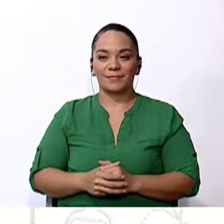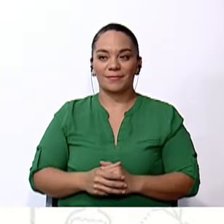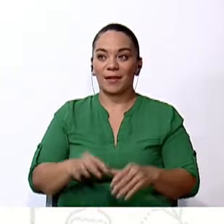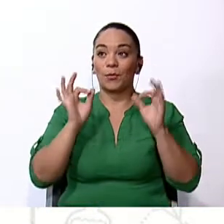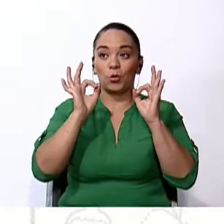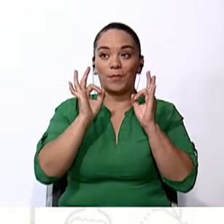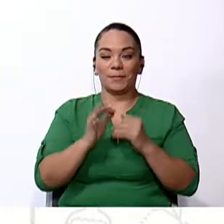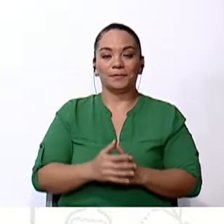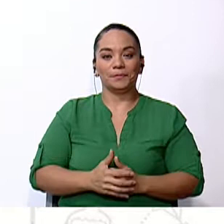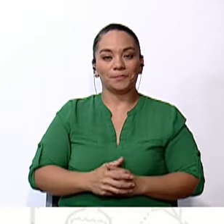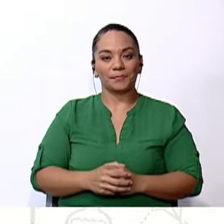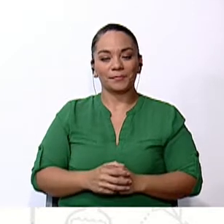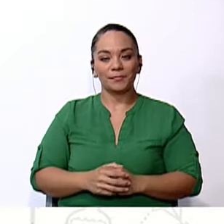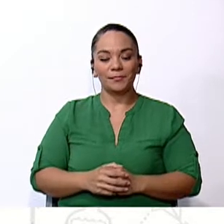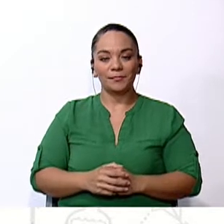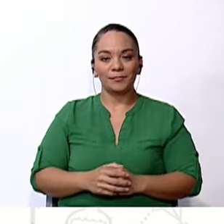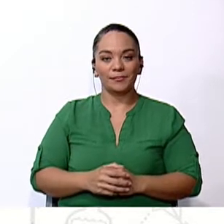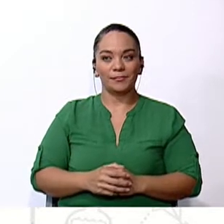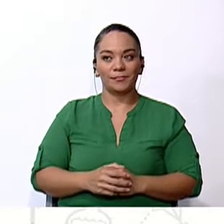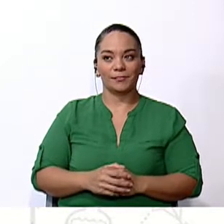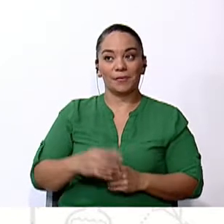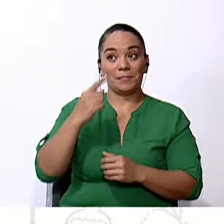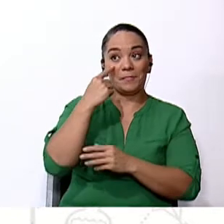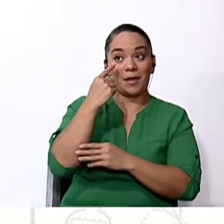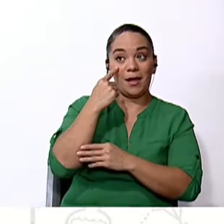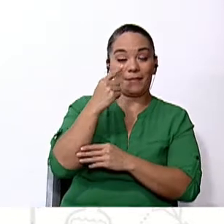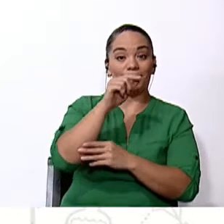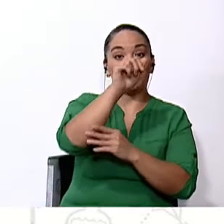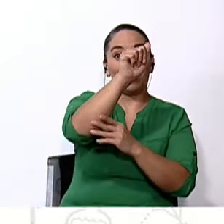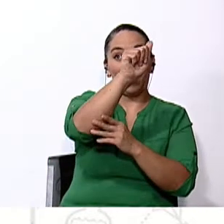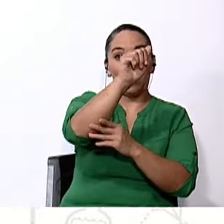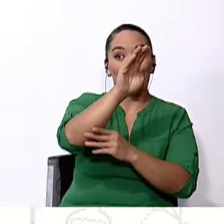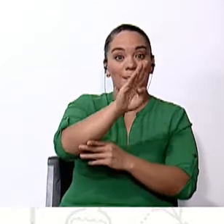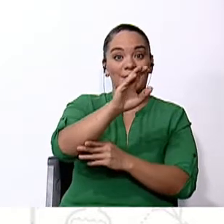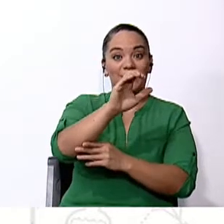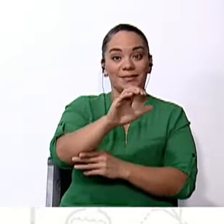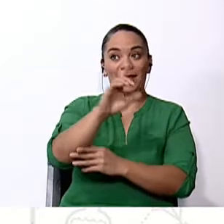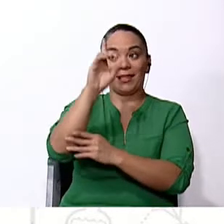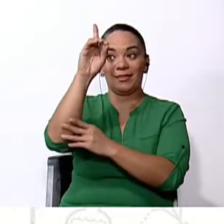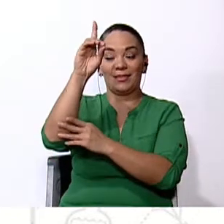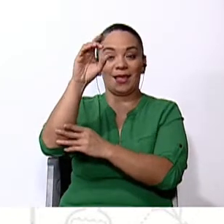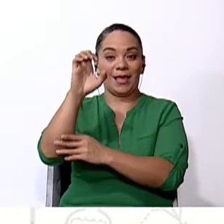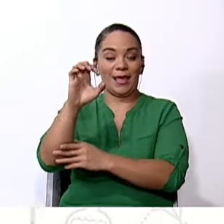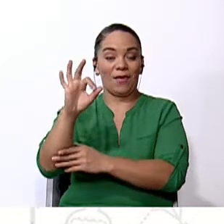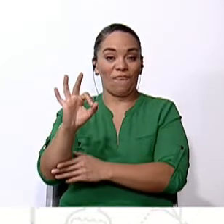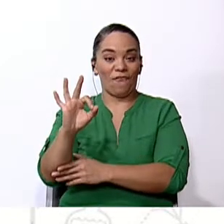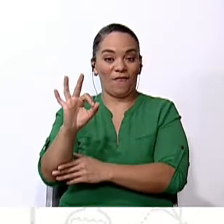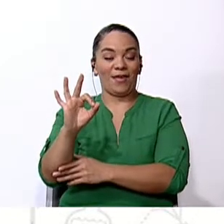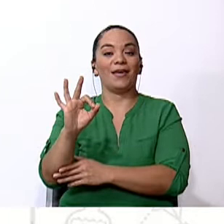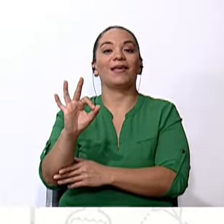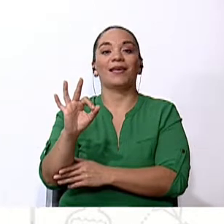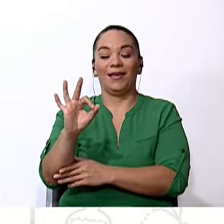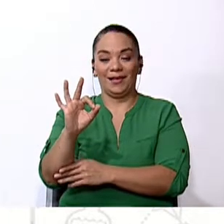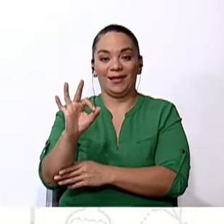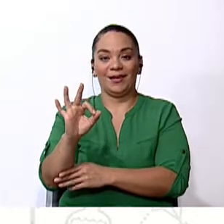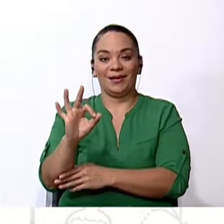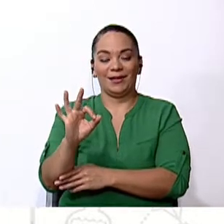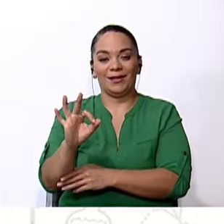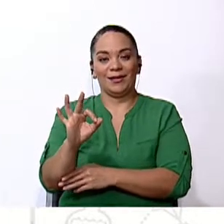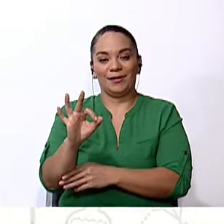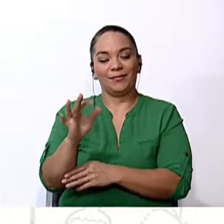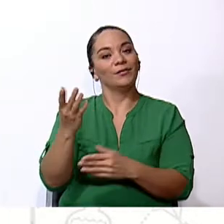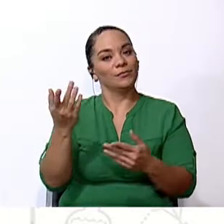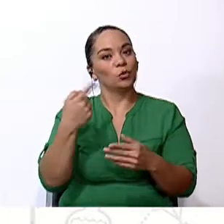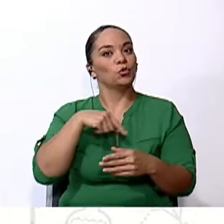Muy bien, aquí presentamos desde la A de abeja hasta la F de fuego. ¿Qué les parece si analizamos